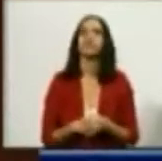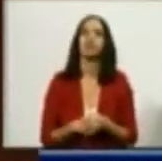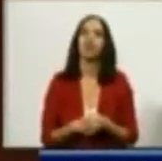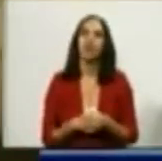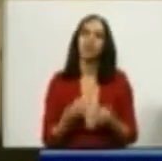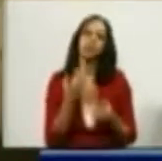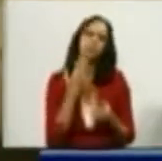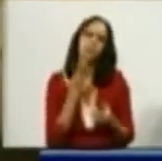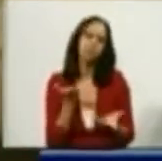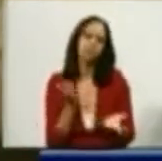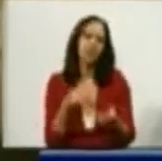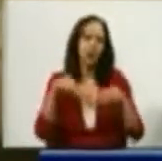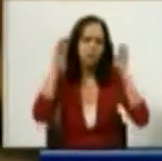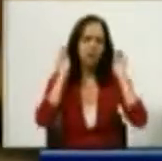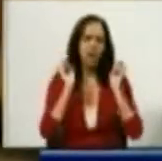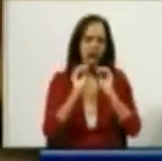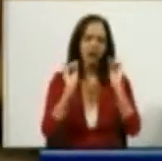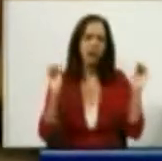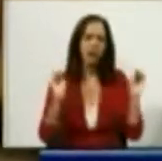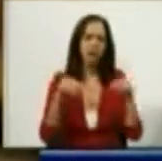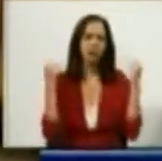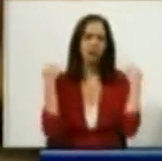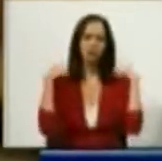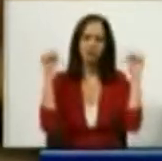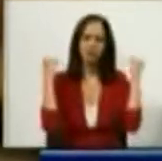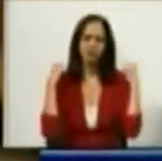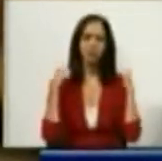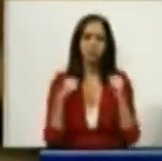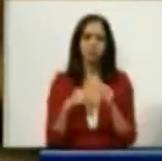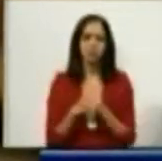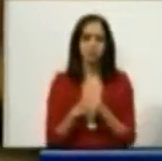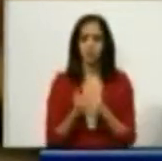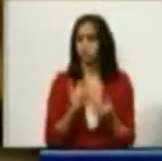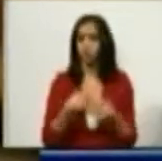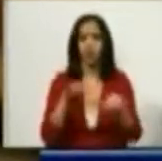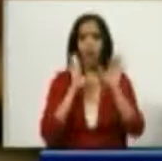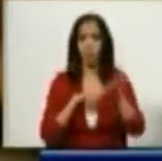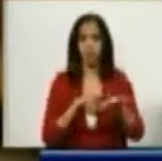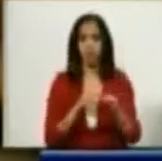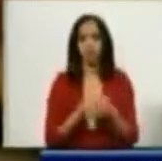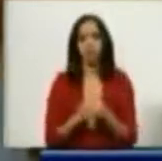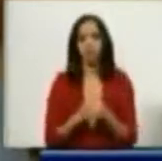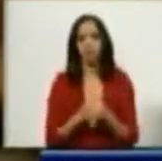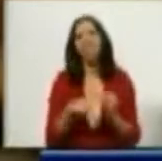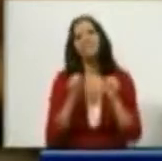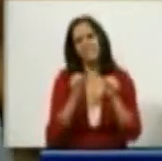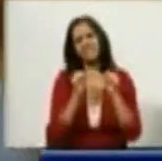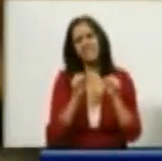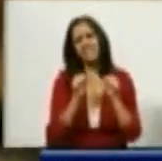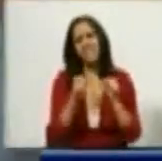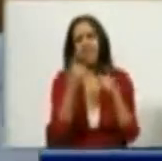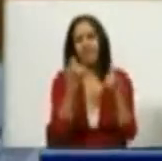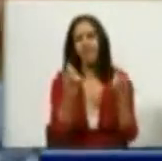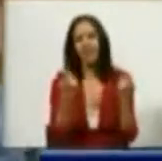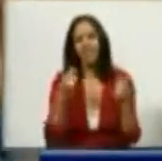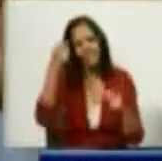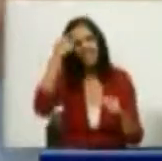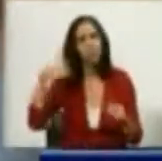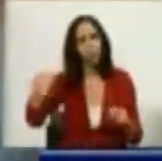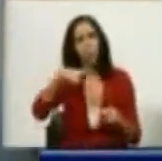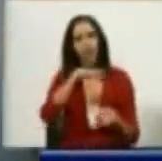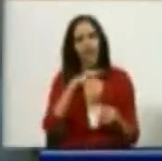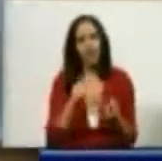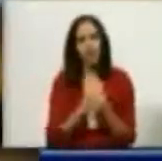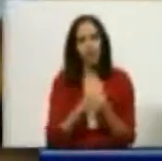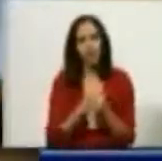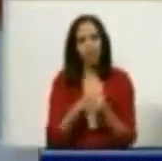convoca una rebelión popular la apoyaría Pero le falta a ese pueblo que